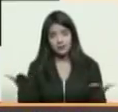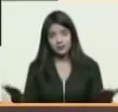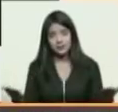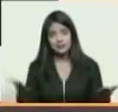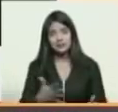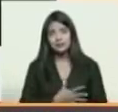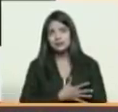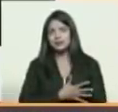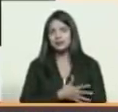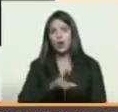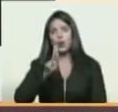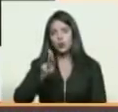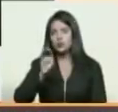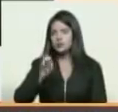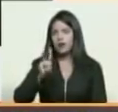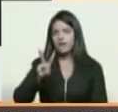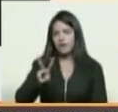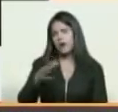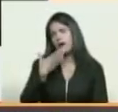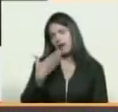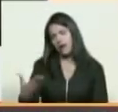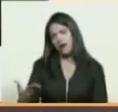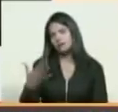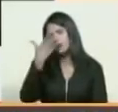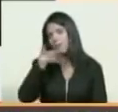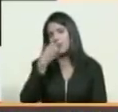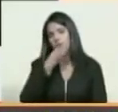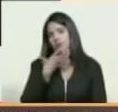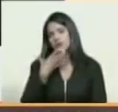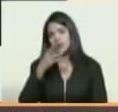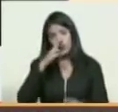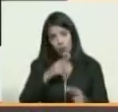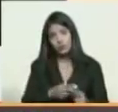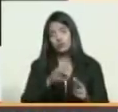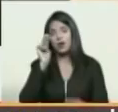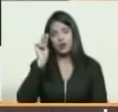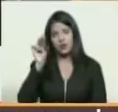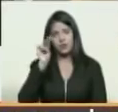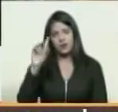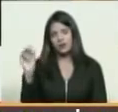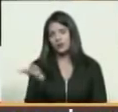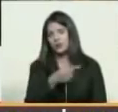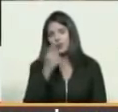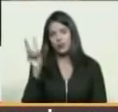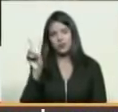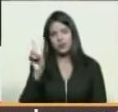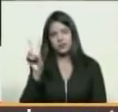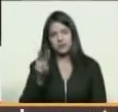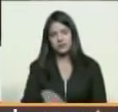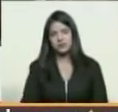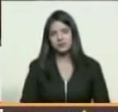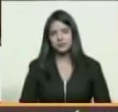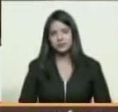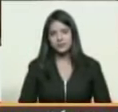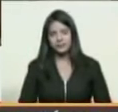querida UCB, por este bonito homenaje a todos los maestros y maestras de Venezuela.